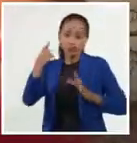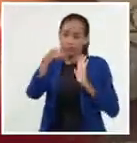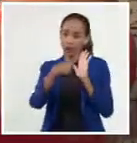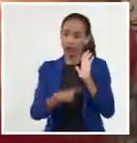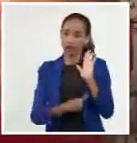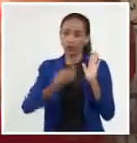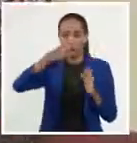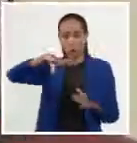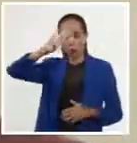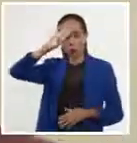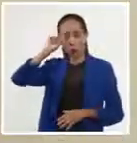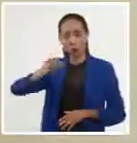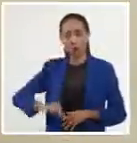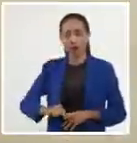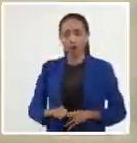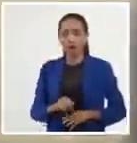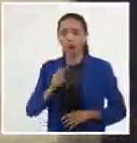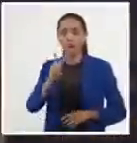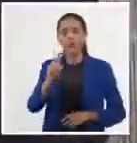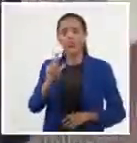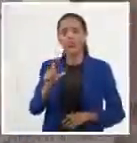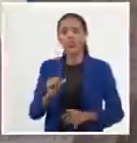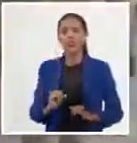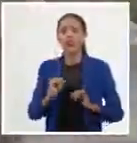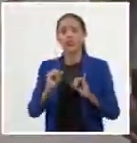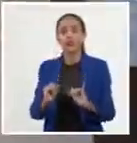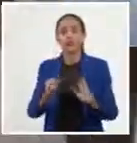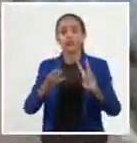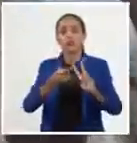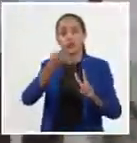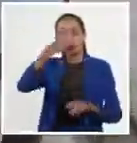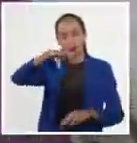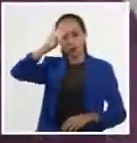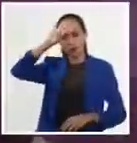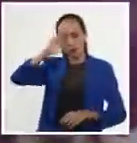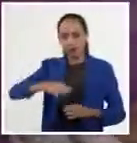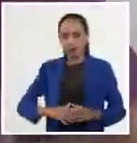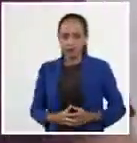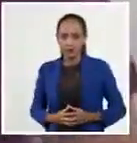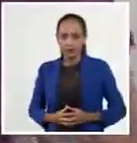cubanos. Desde Villa Clara, Junier Cifonte, Sistema Informativo de la Televisión Cubana.